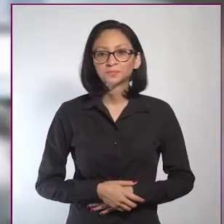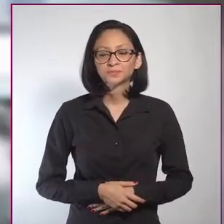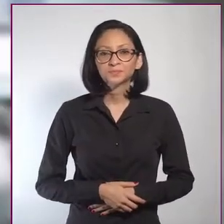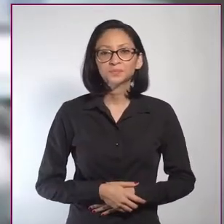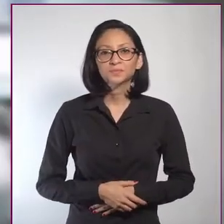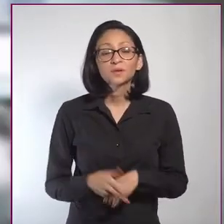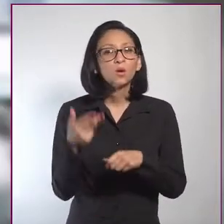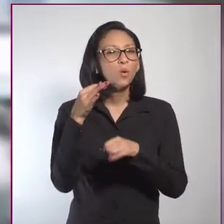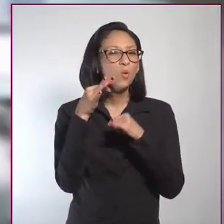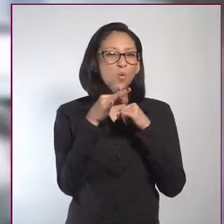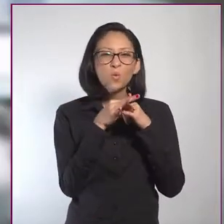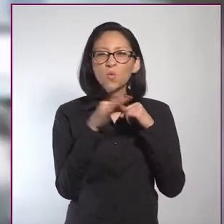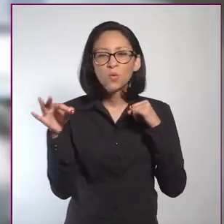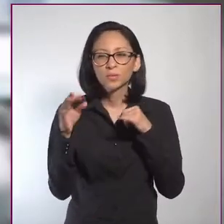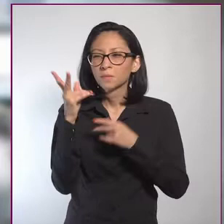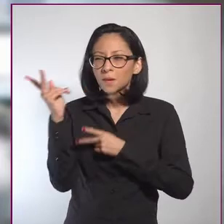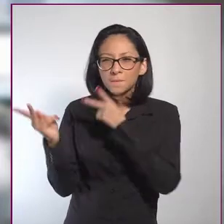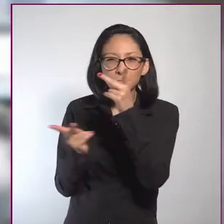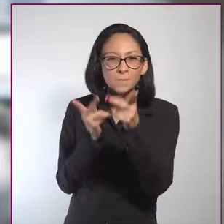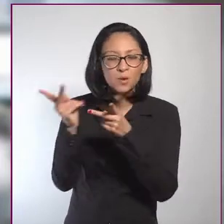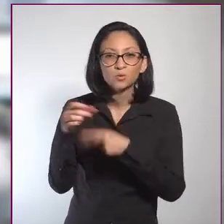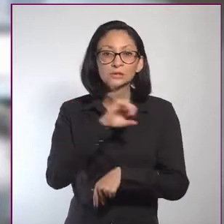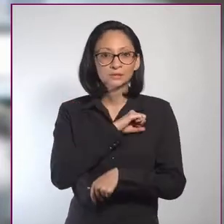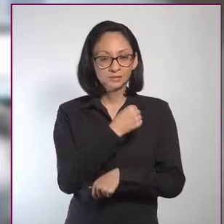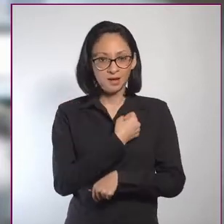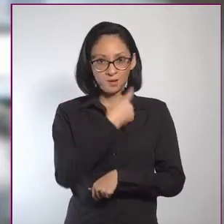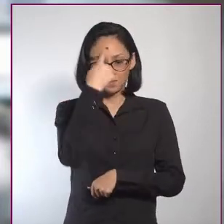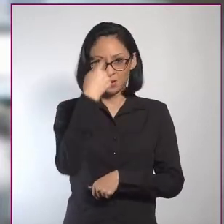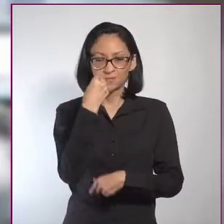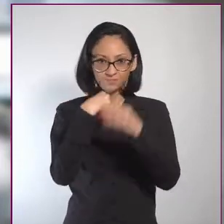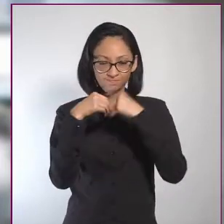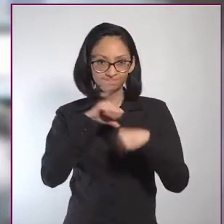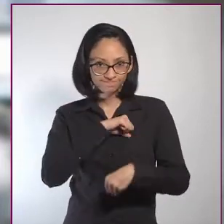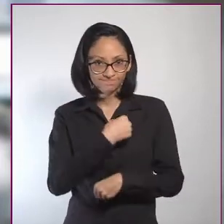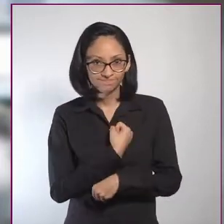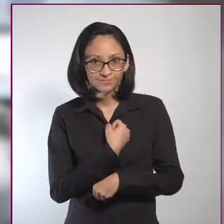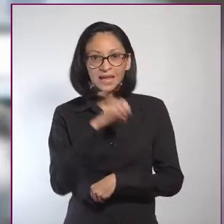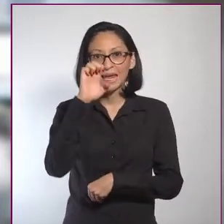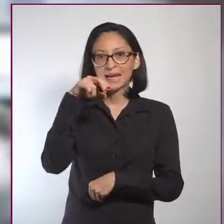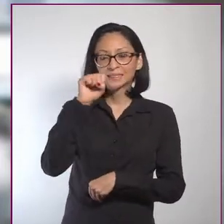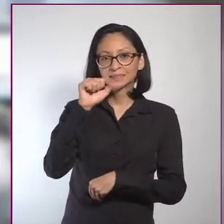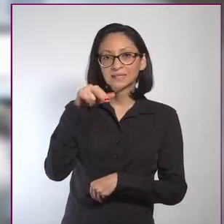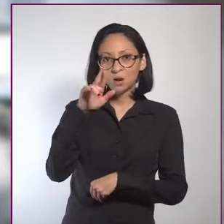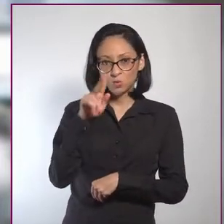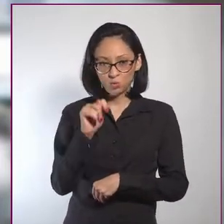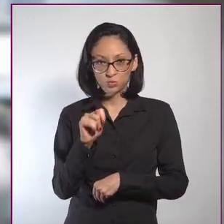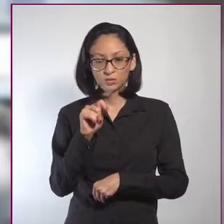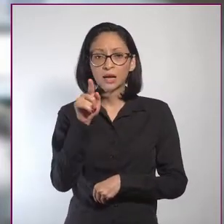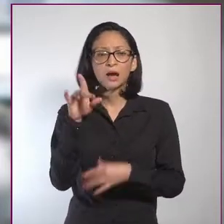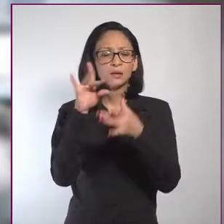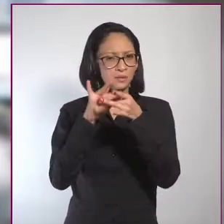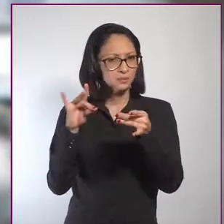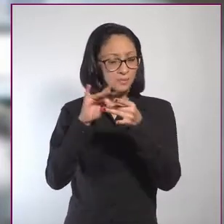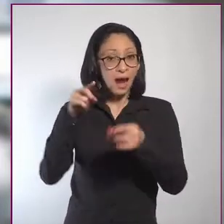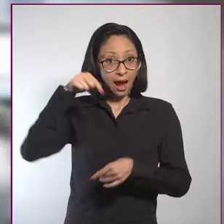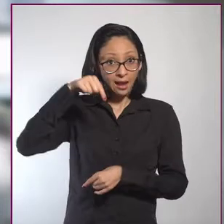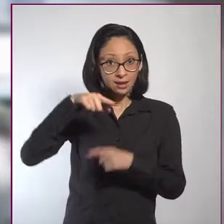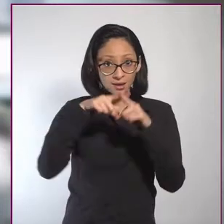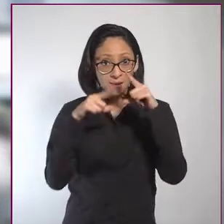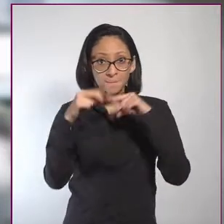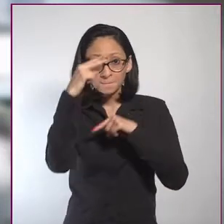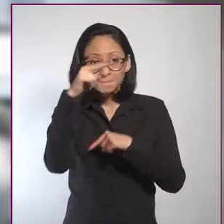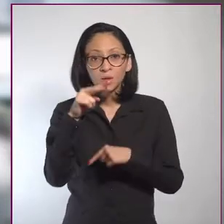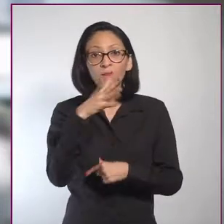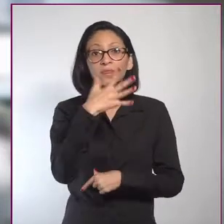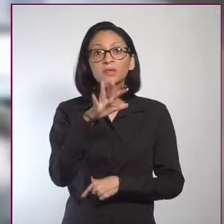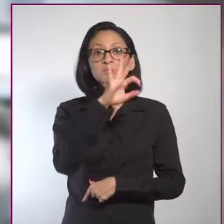La última edición de la Encuesta Nacional de Salud y Nutrición, mejor conocida como ENSANUT, reveló que en México el 10% de los adultos